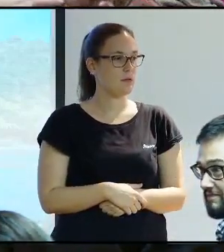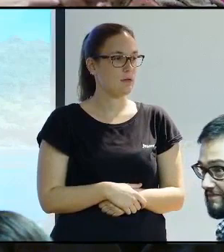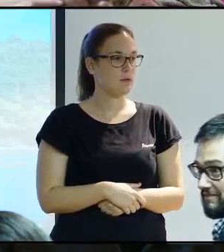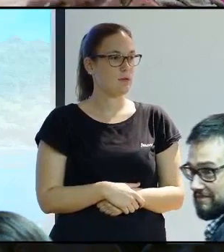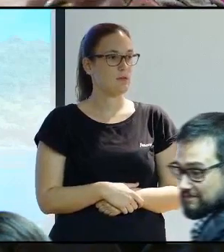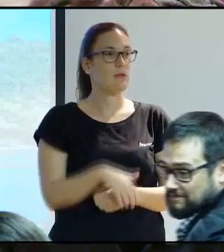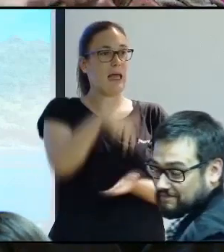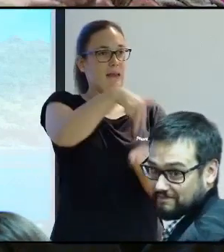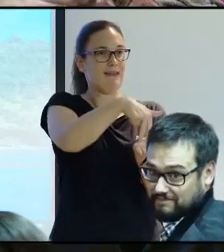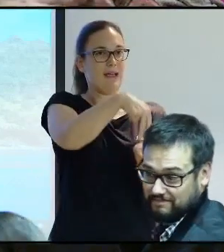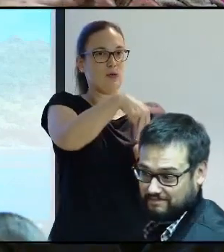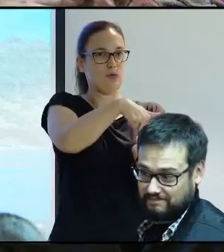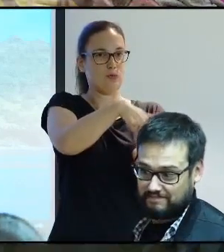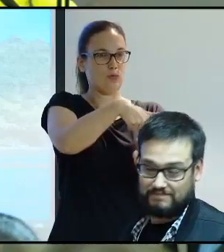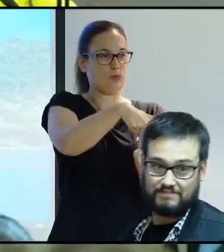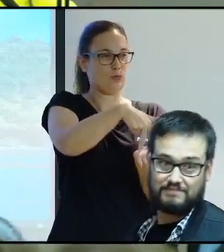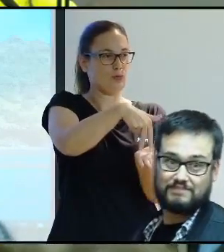Ahí levantaos.